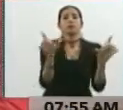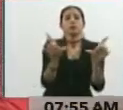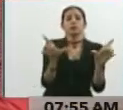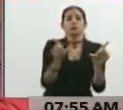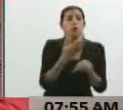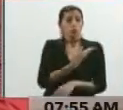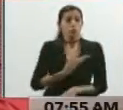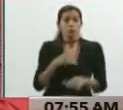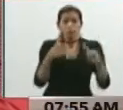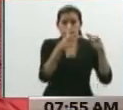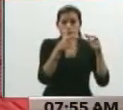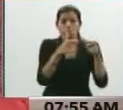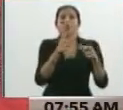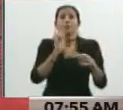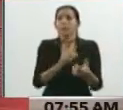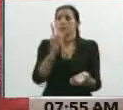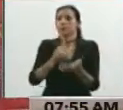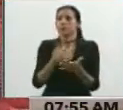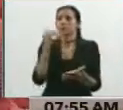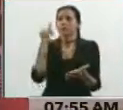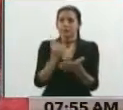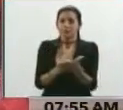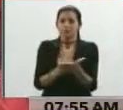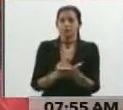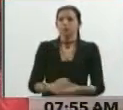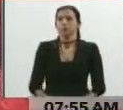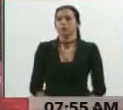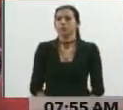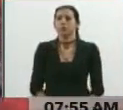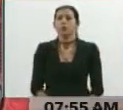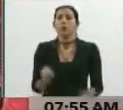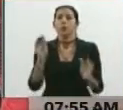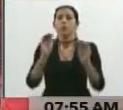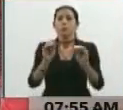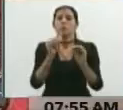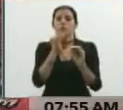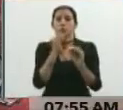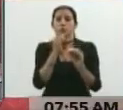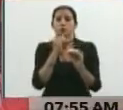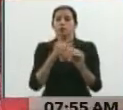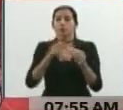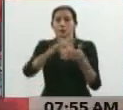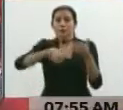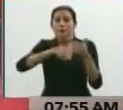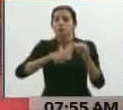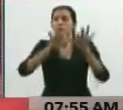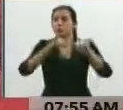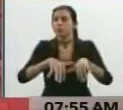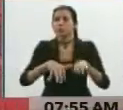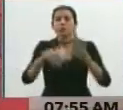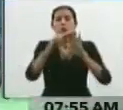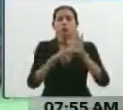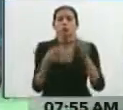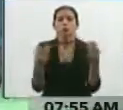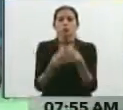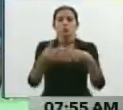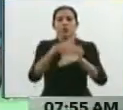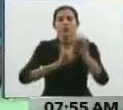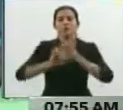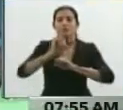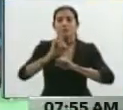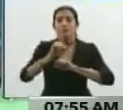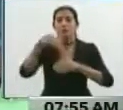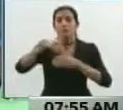jurídica tienes que participar en el censo levantamos la información sacamos la regulación conjuntamente con el ministerio de la defensa el ministerio de justicia